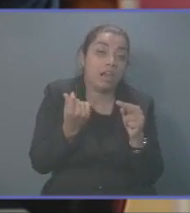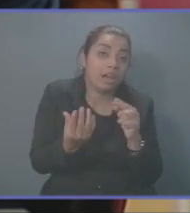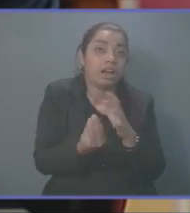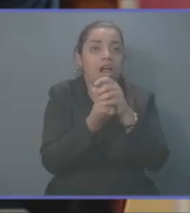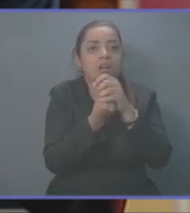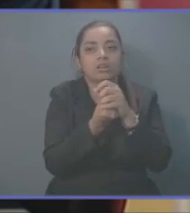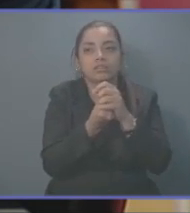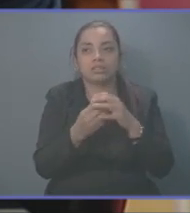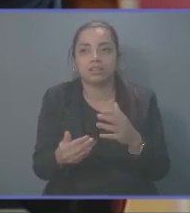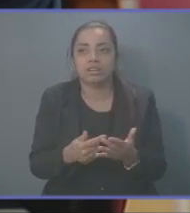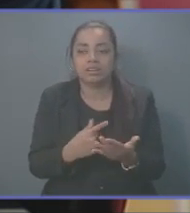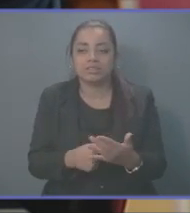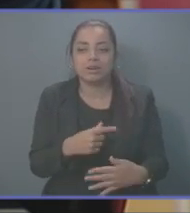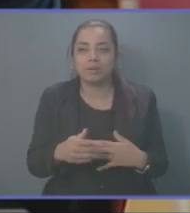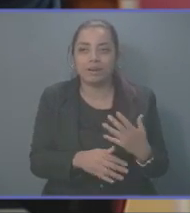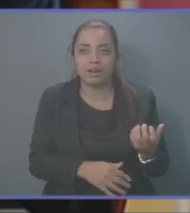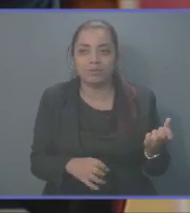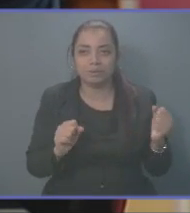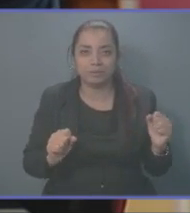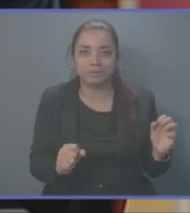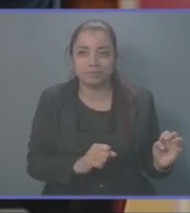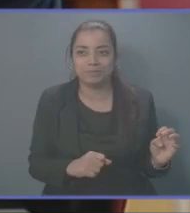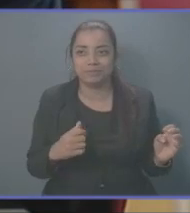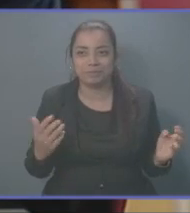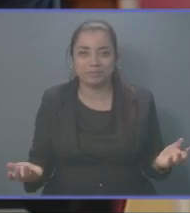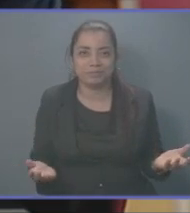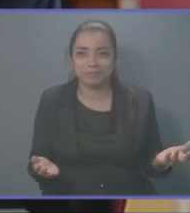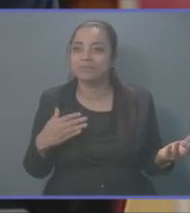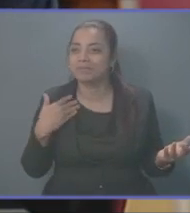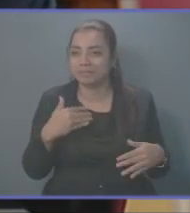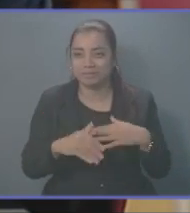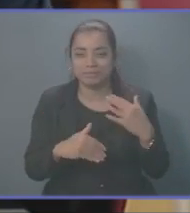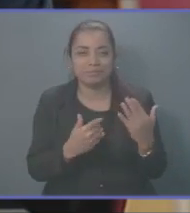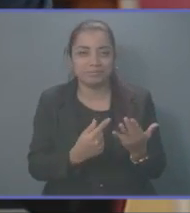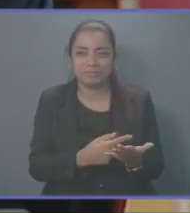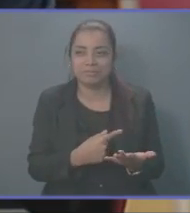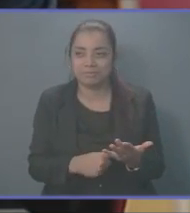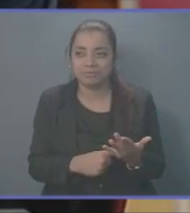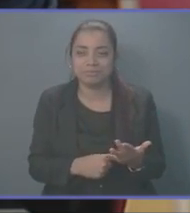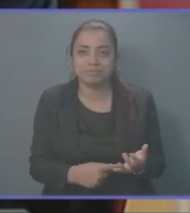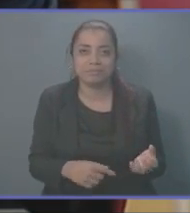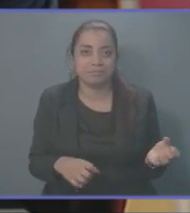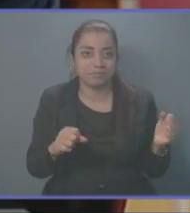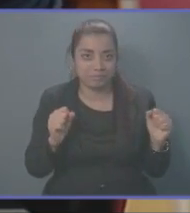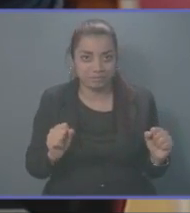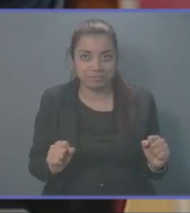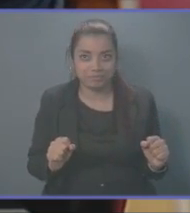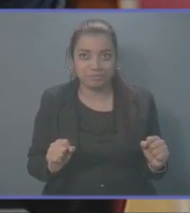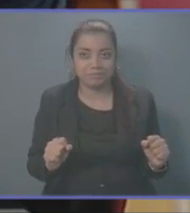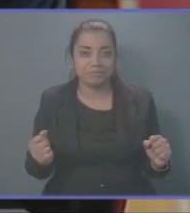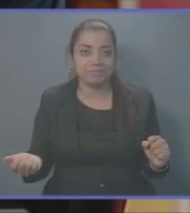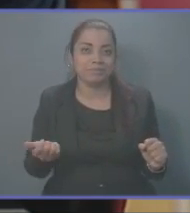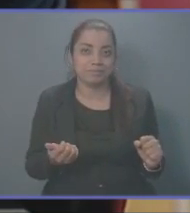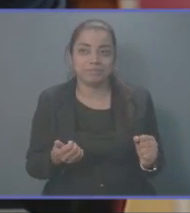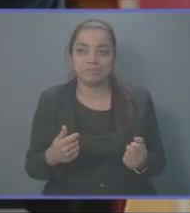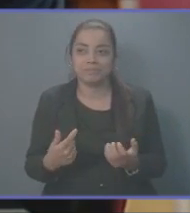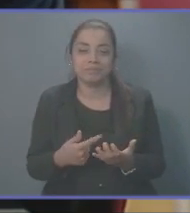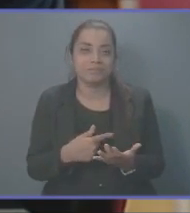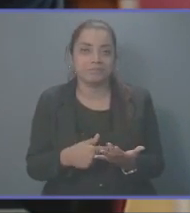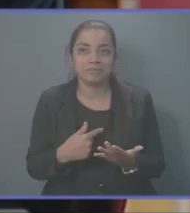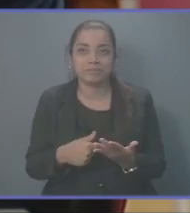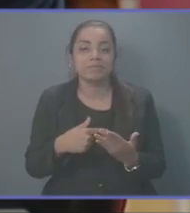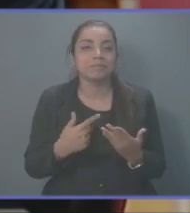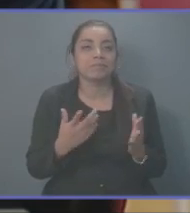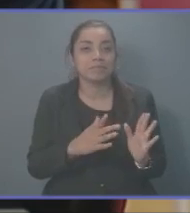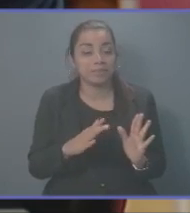anticipos, retenciones o percepciones del impuesto a la transferencia de bienes muebles y a la prestación de servicios o de retenciones